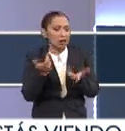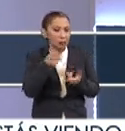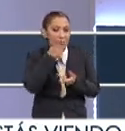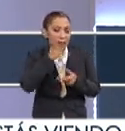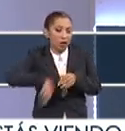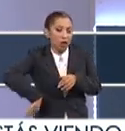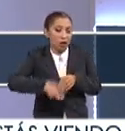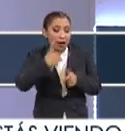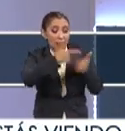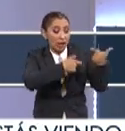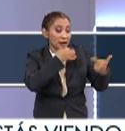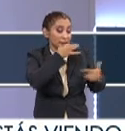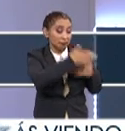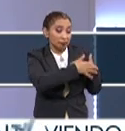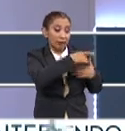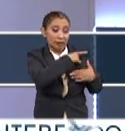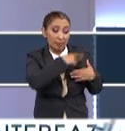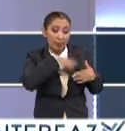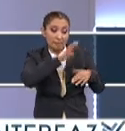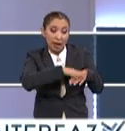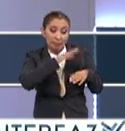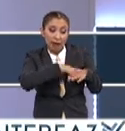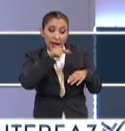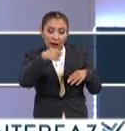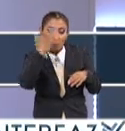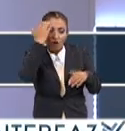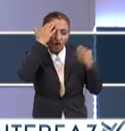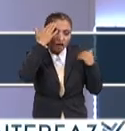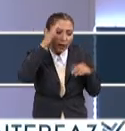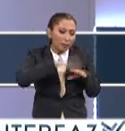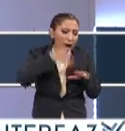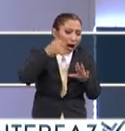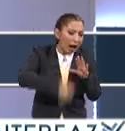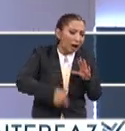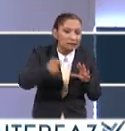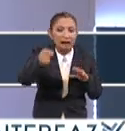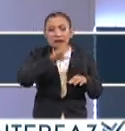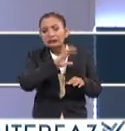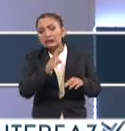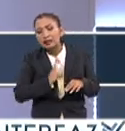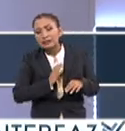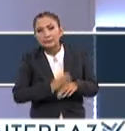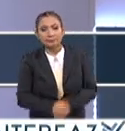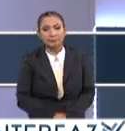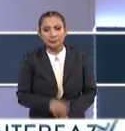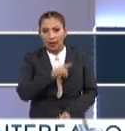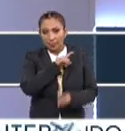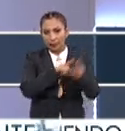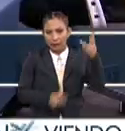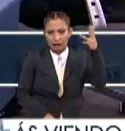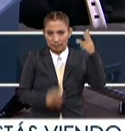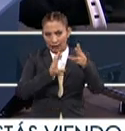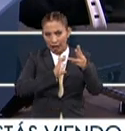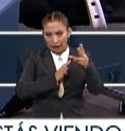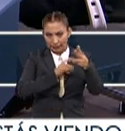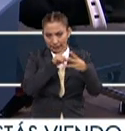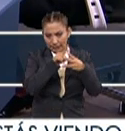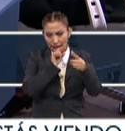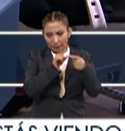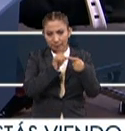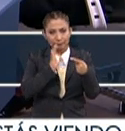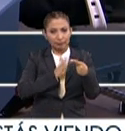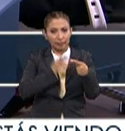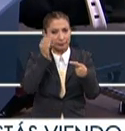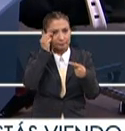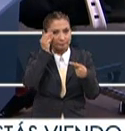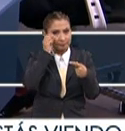usted decía, las generaciones se tienen que cada vez más empapar, se tienen que adentrar en estas circunstancias. Sí. Hay 3 formas de cáncer. El